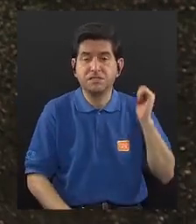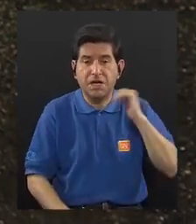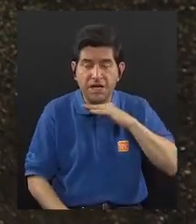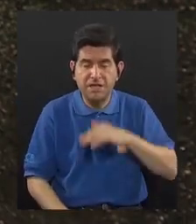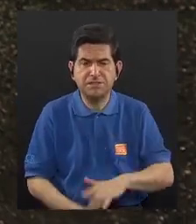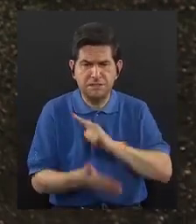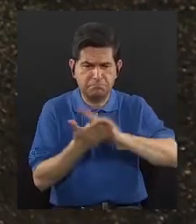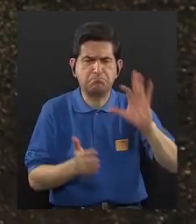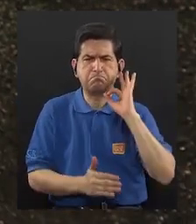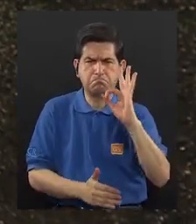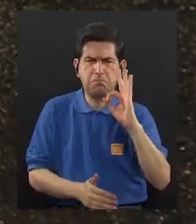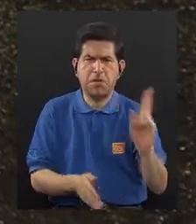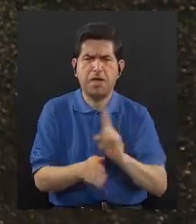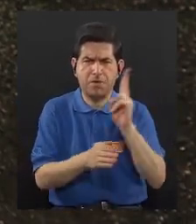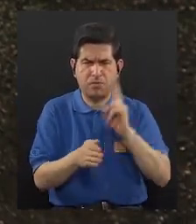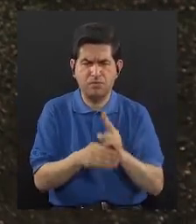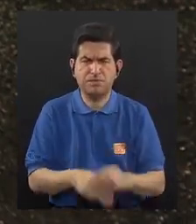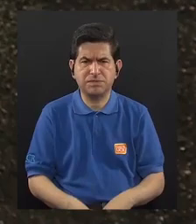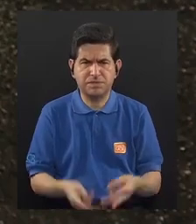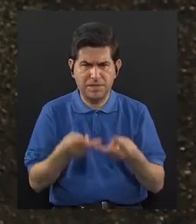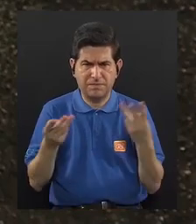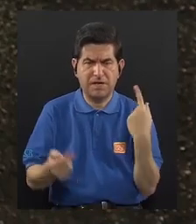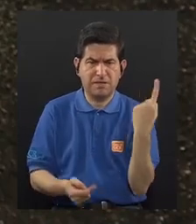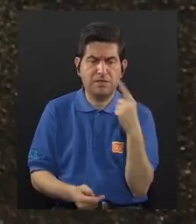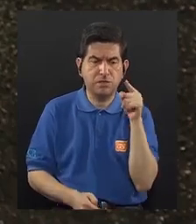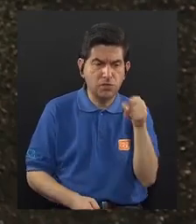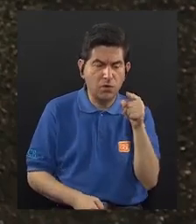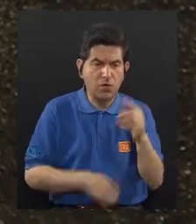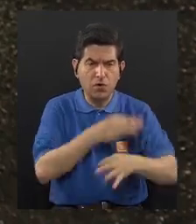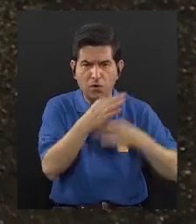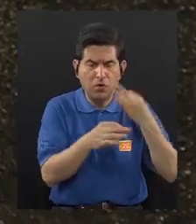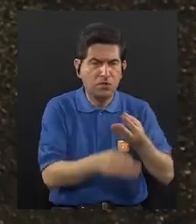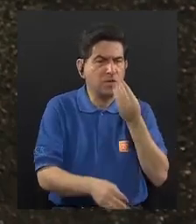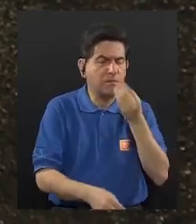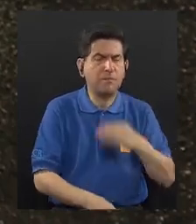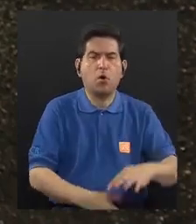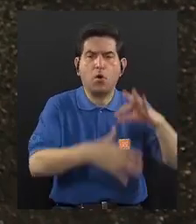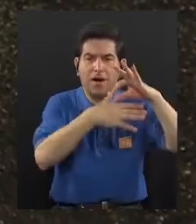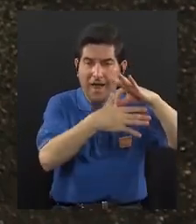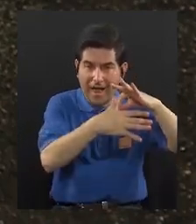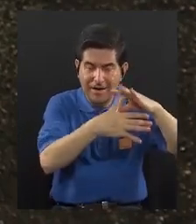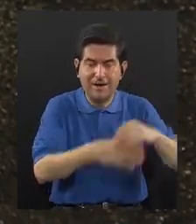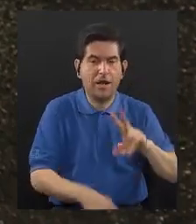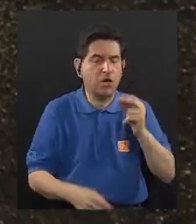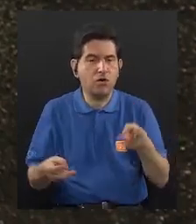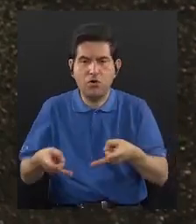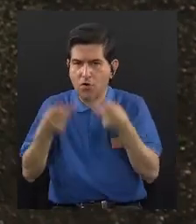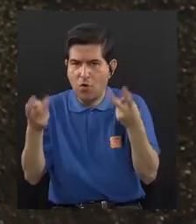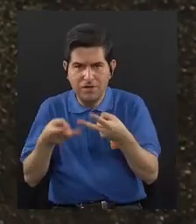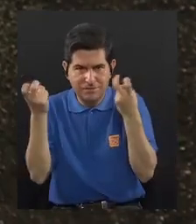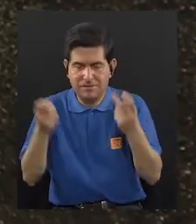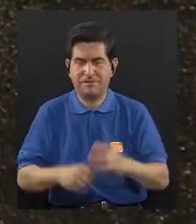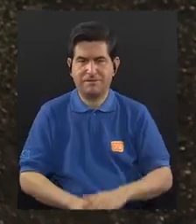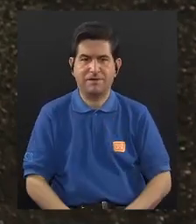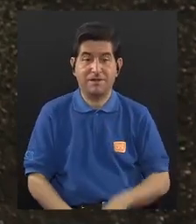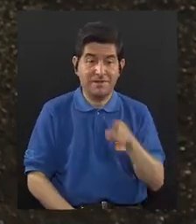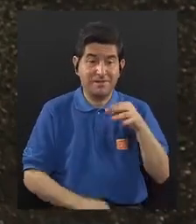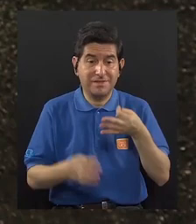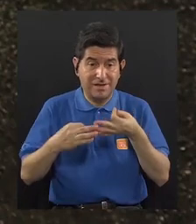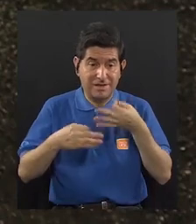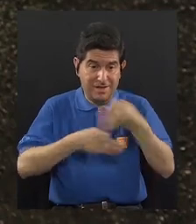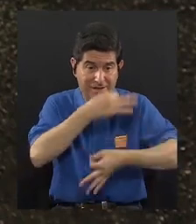contaminados lavarlos bien usar utensilios sólo para ciertas alimentos carnes y no ensaladas que se comen frías